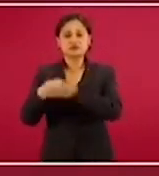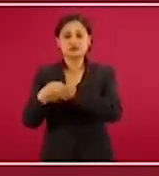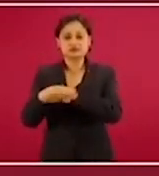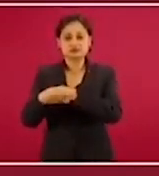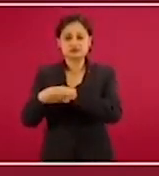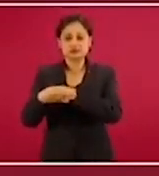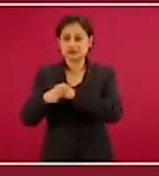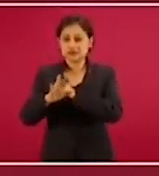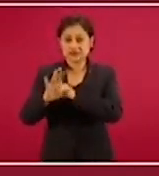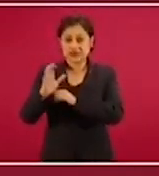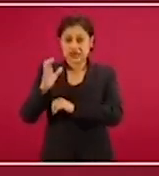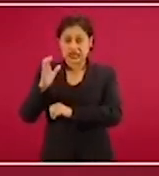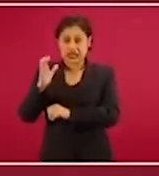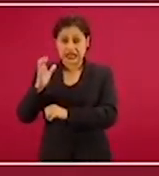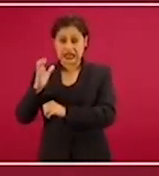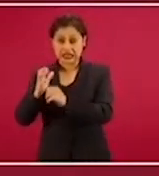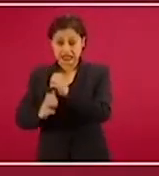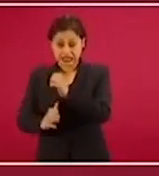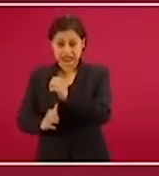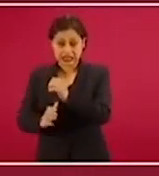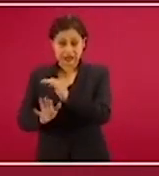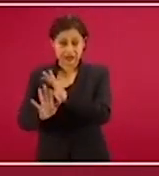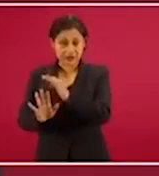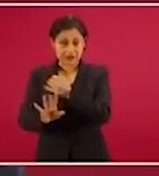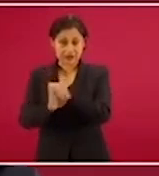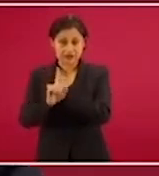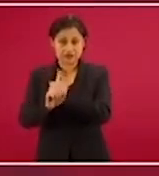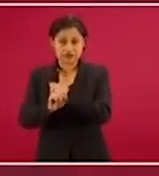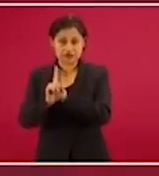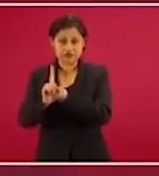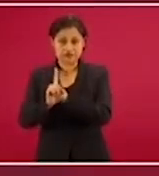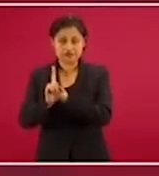si es